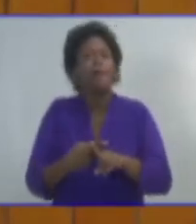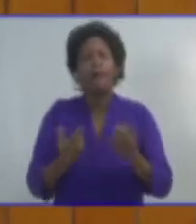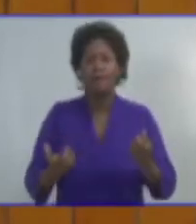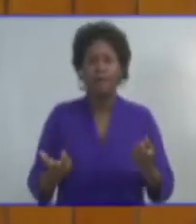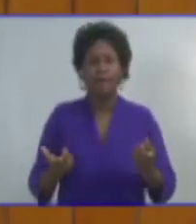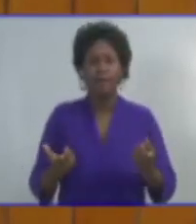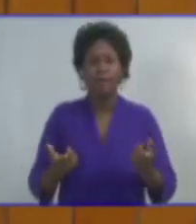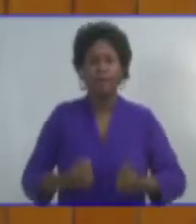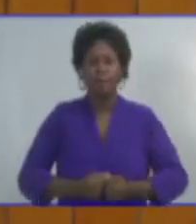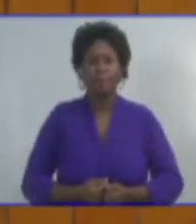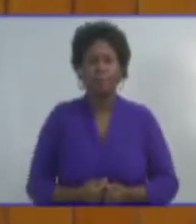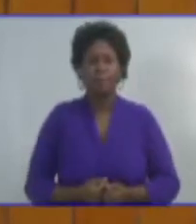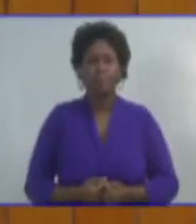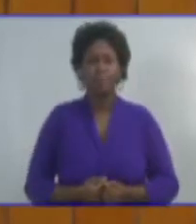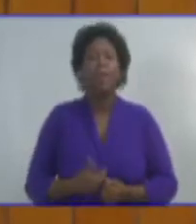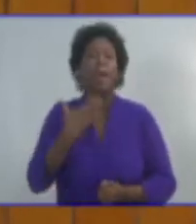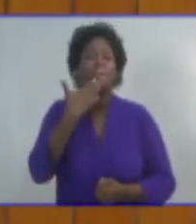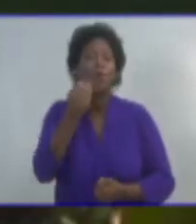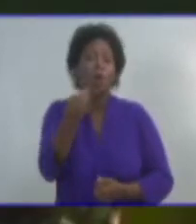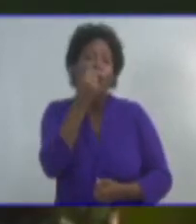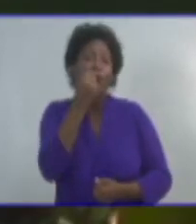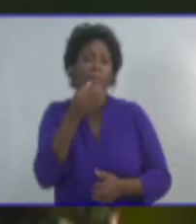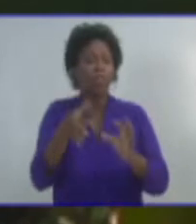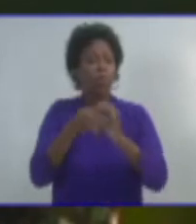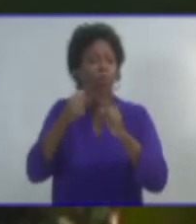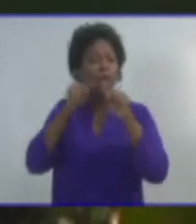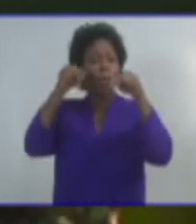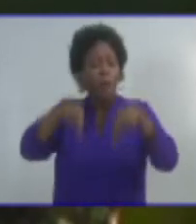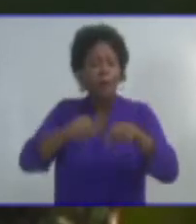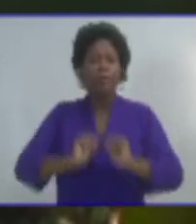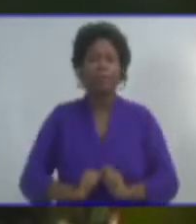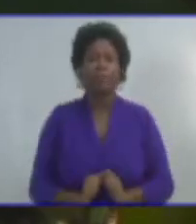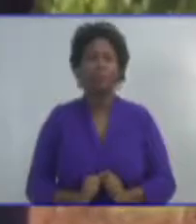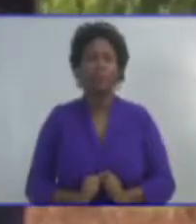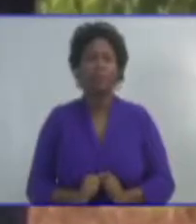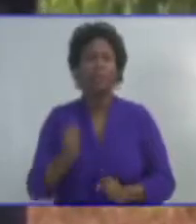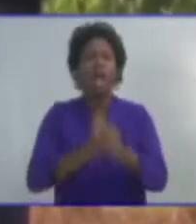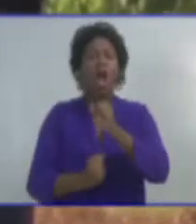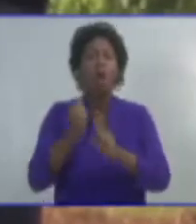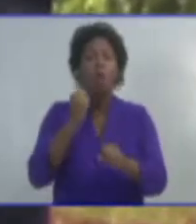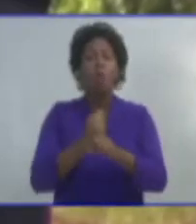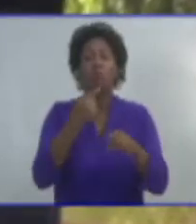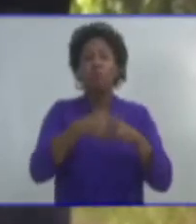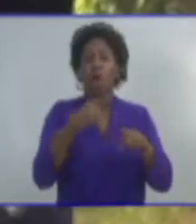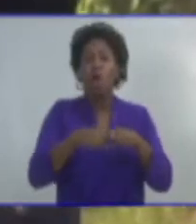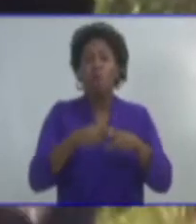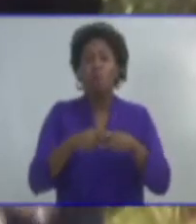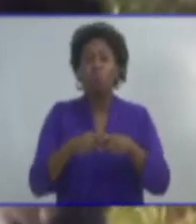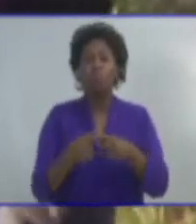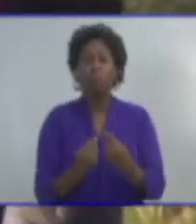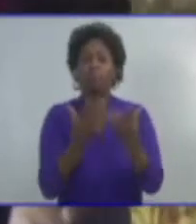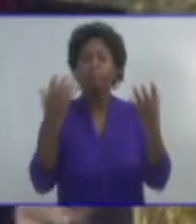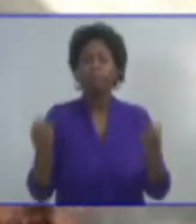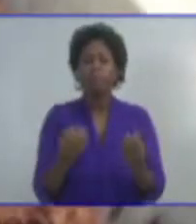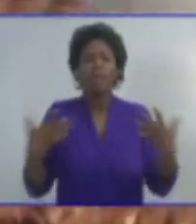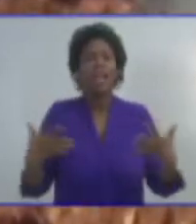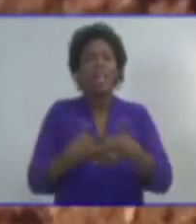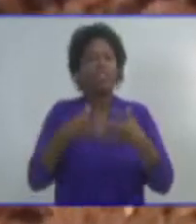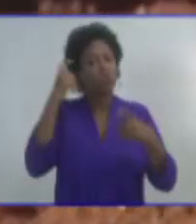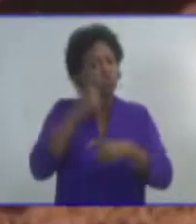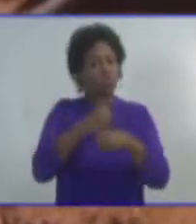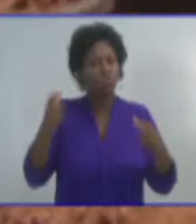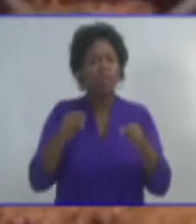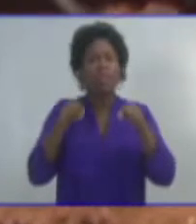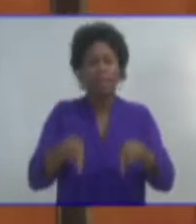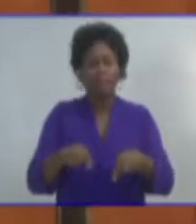lograr soberanía en Guantánamo. Es vital el aprovechamiento de los recursos endógenos y la ciencia. Yo creo que un